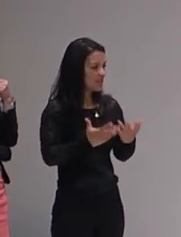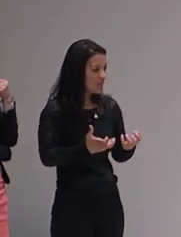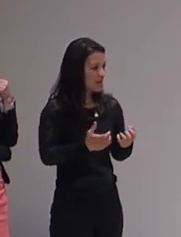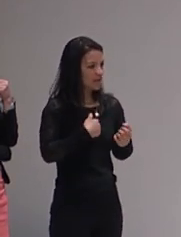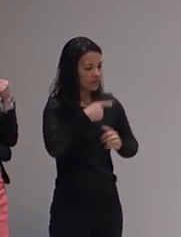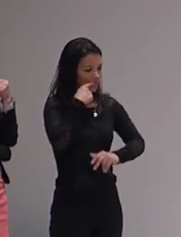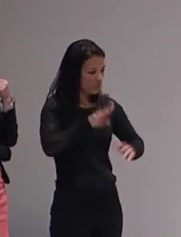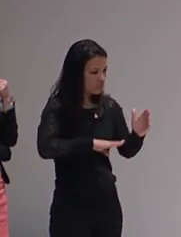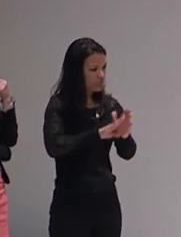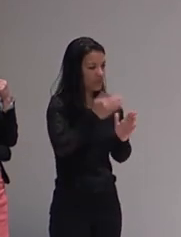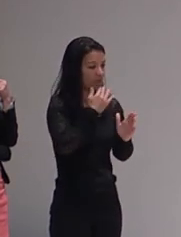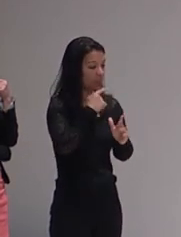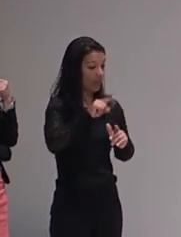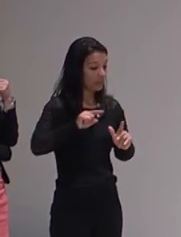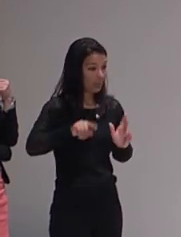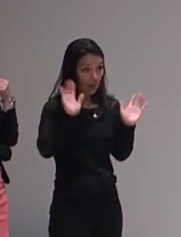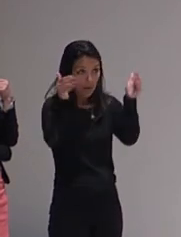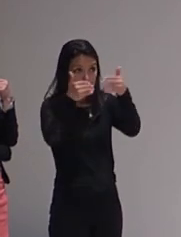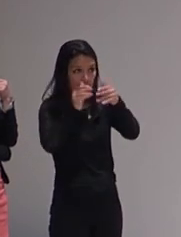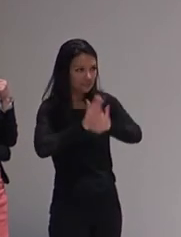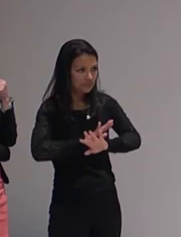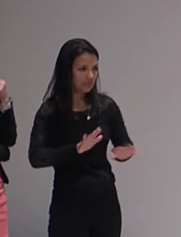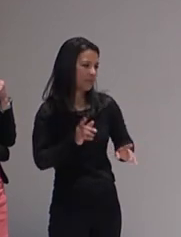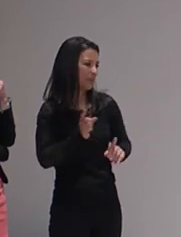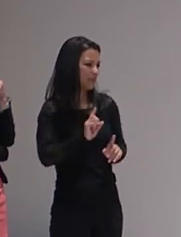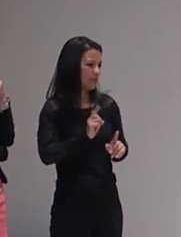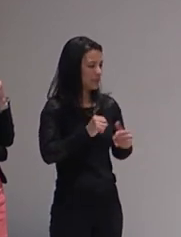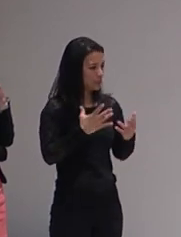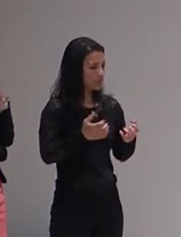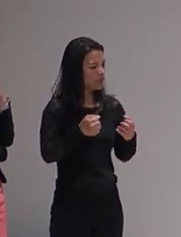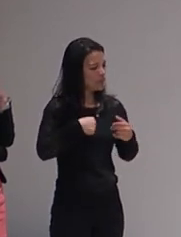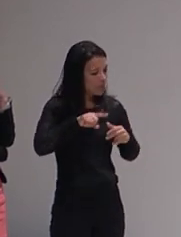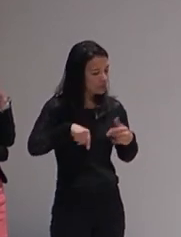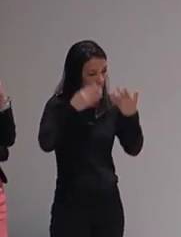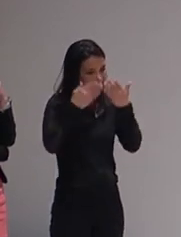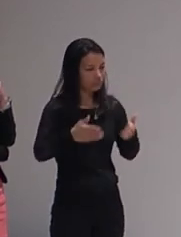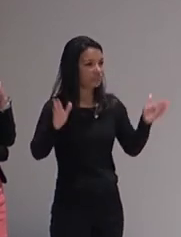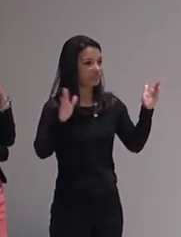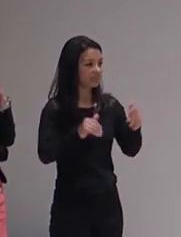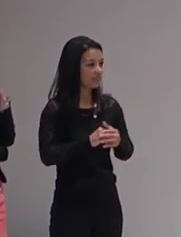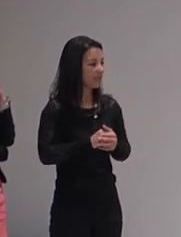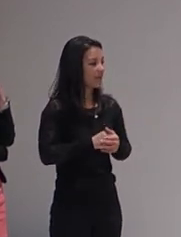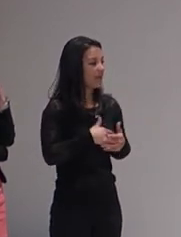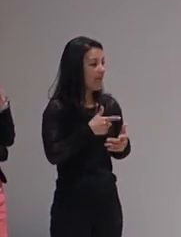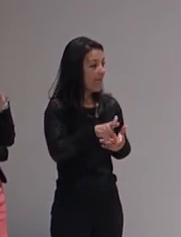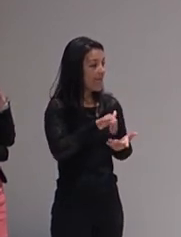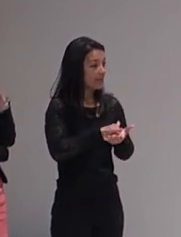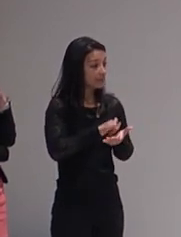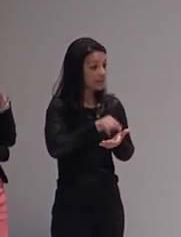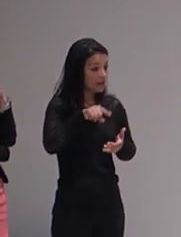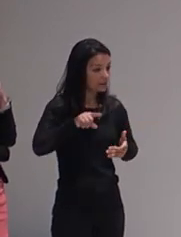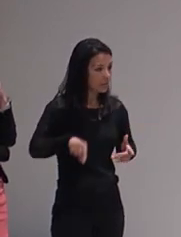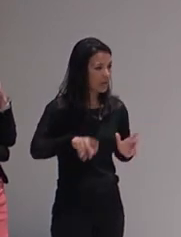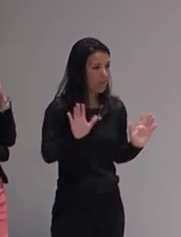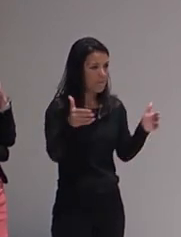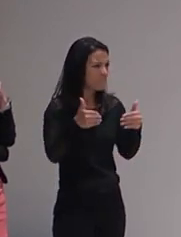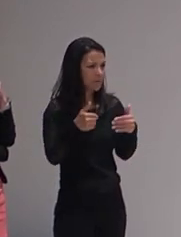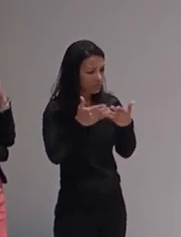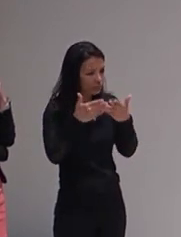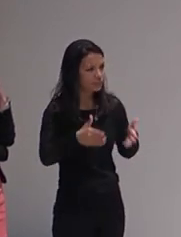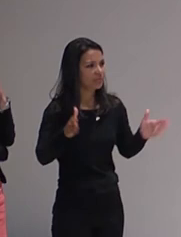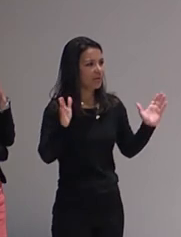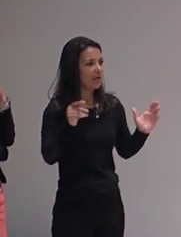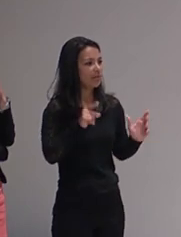que salga de la escuela. Por eso la pregunta de la familia me pareció pertinente. Y en función de esa escuela itinerante,